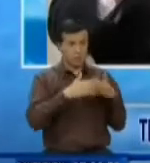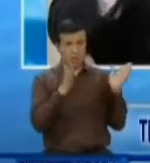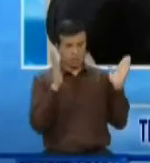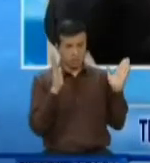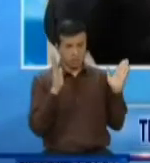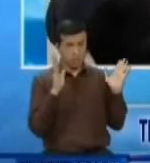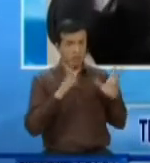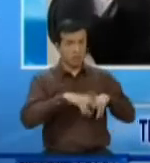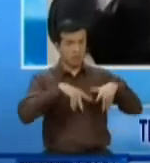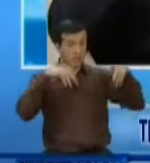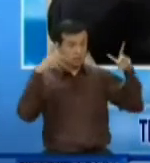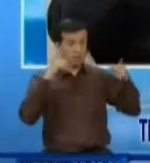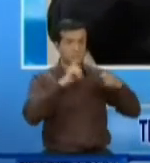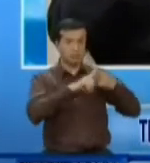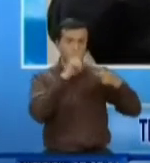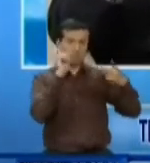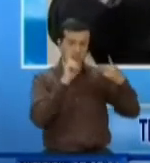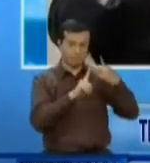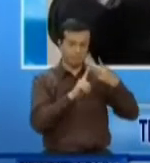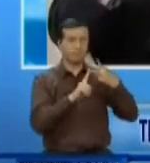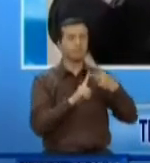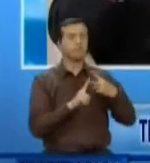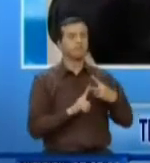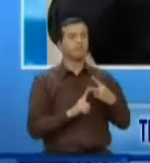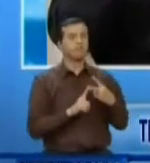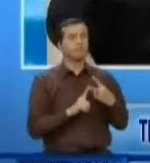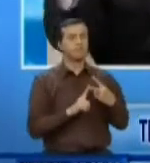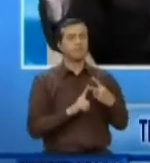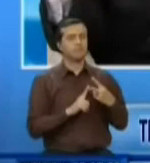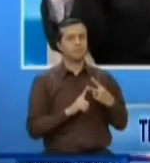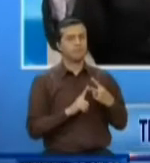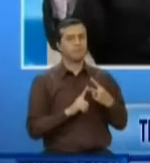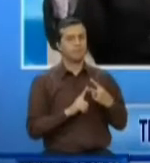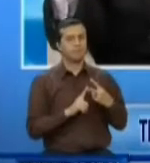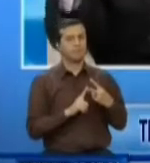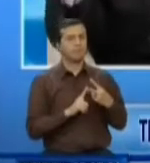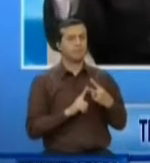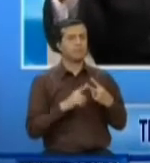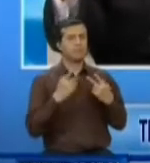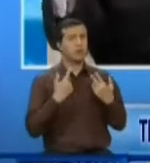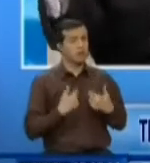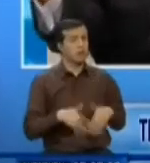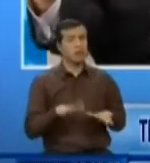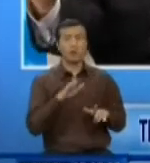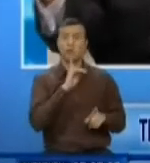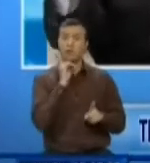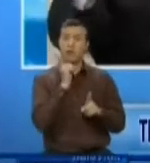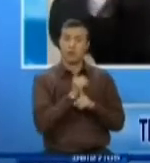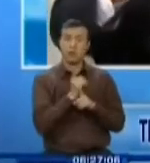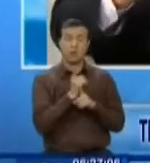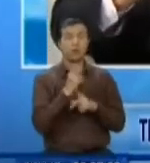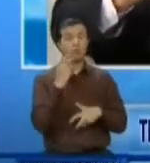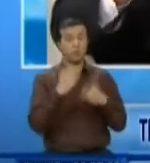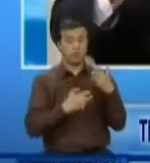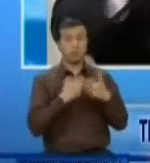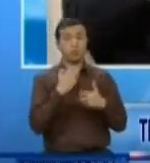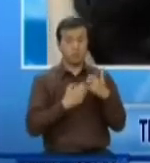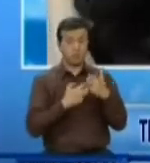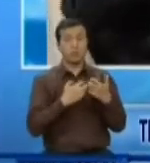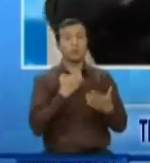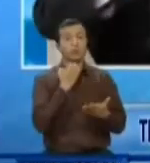ahora voy a el siguiente punto para nadie es extraño que hay un impacto exógeno en la economía ecuatoriana